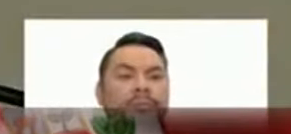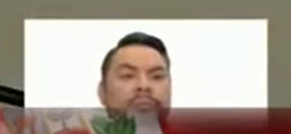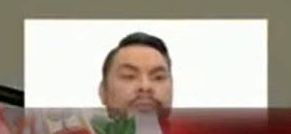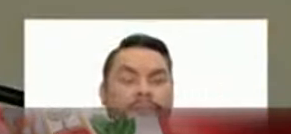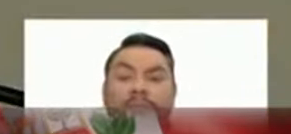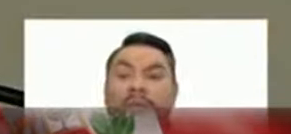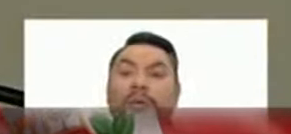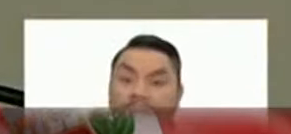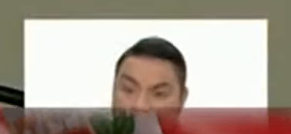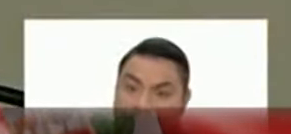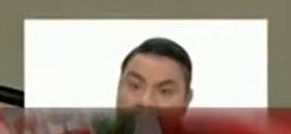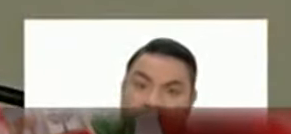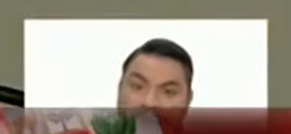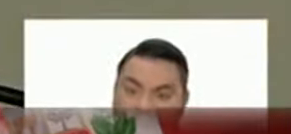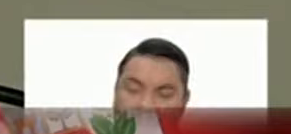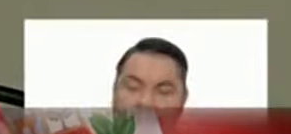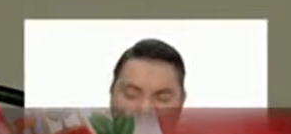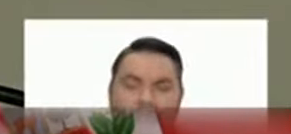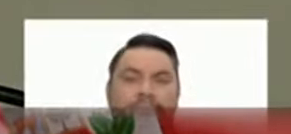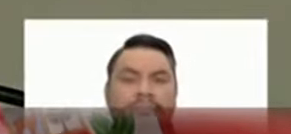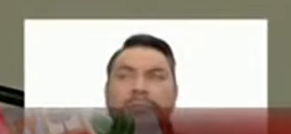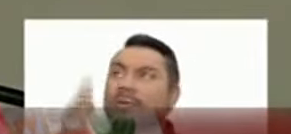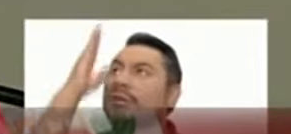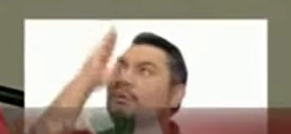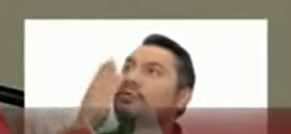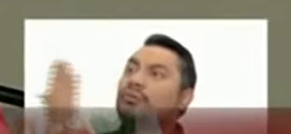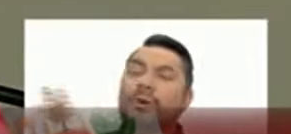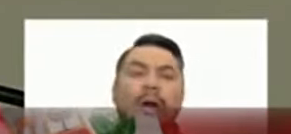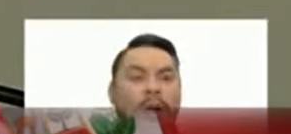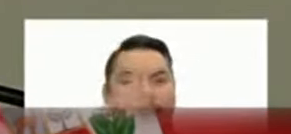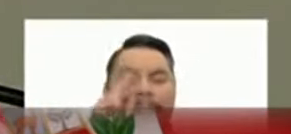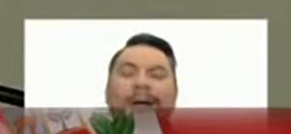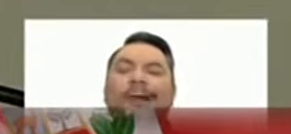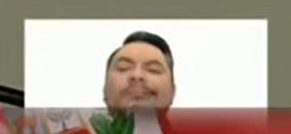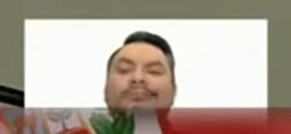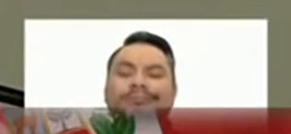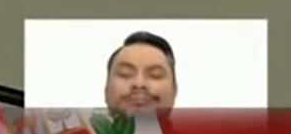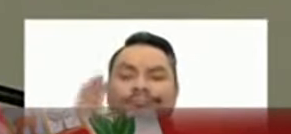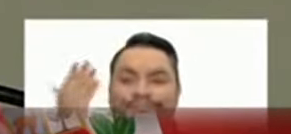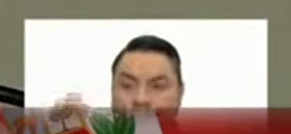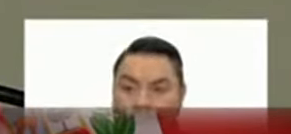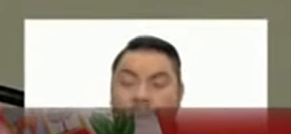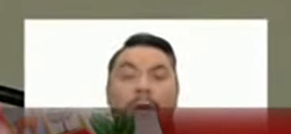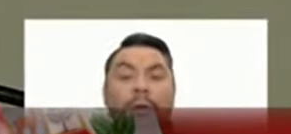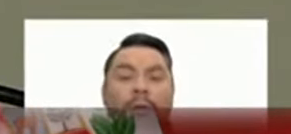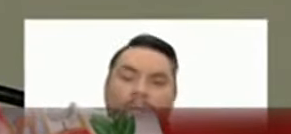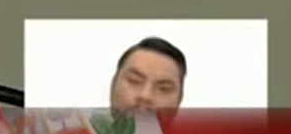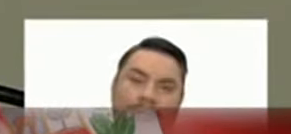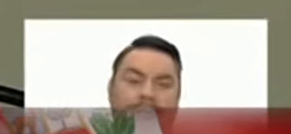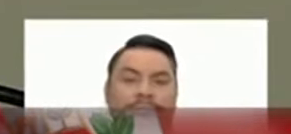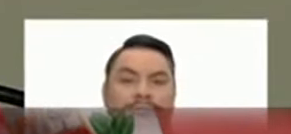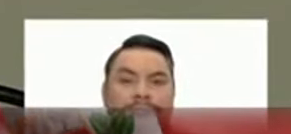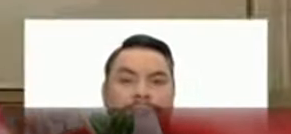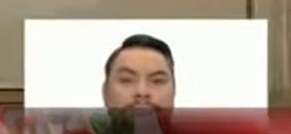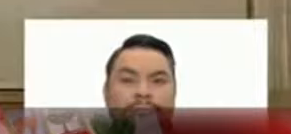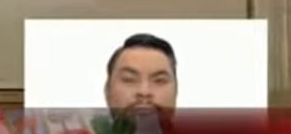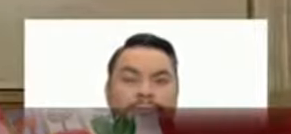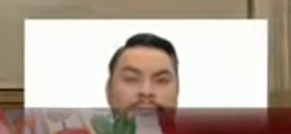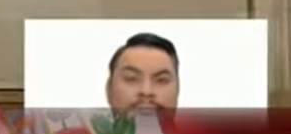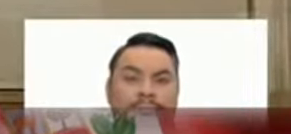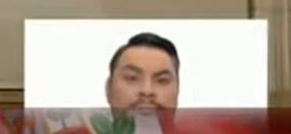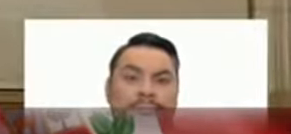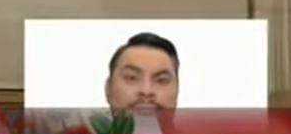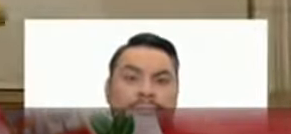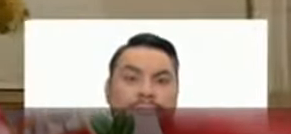Si así lo hiciera, que Dios y la patria lo premien, y si no, se lo demande. Y de esta